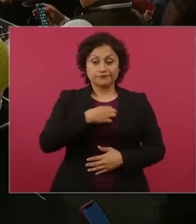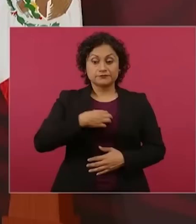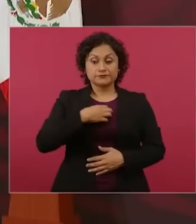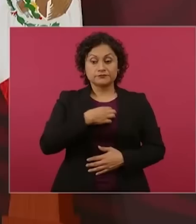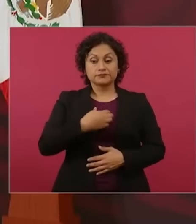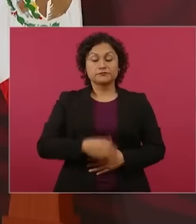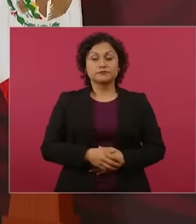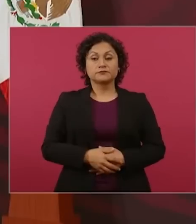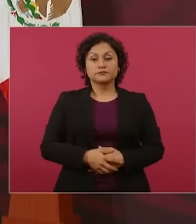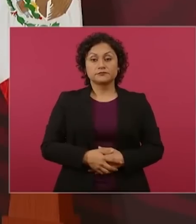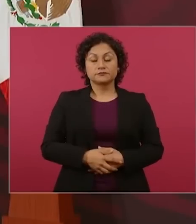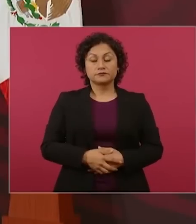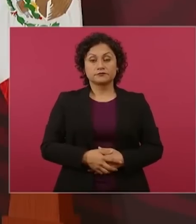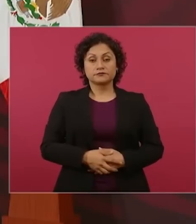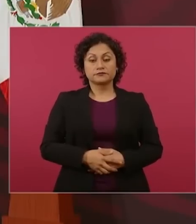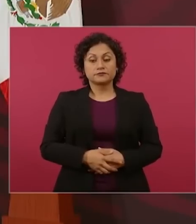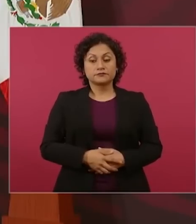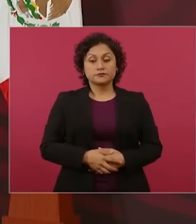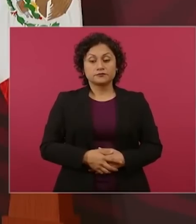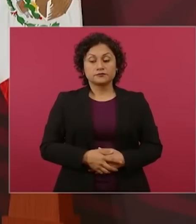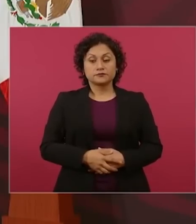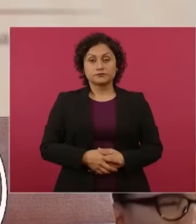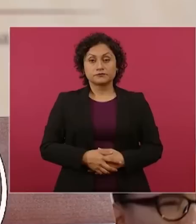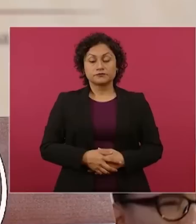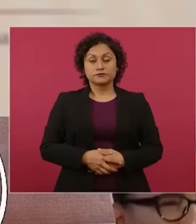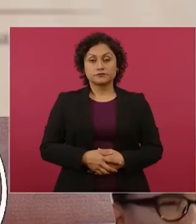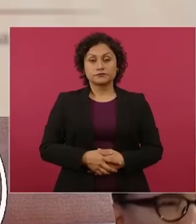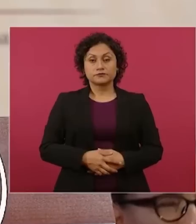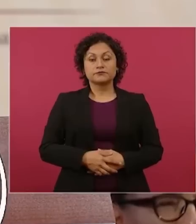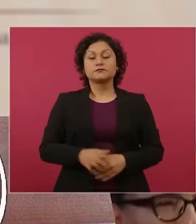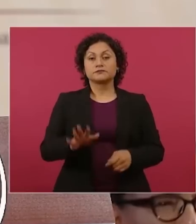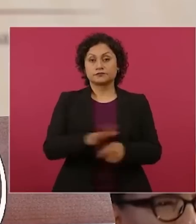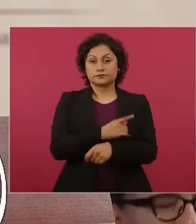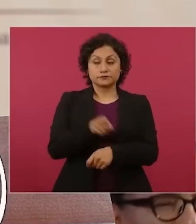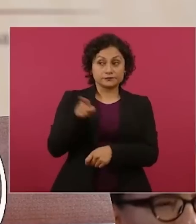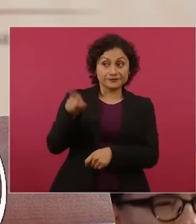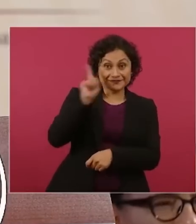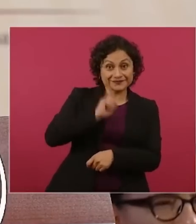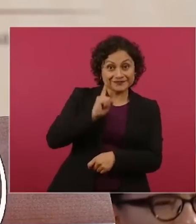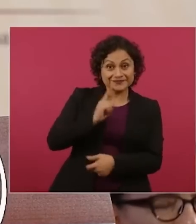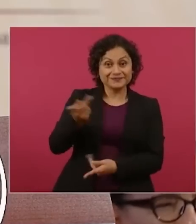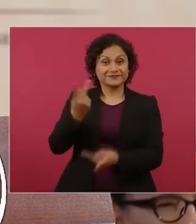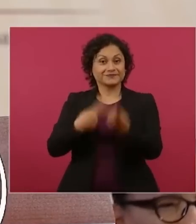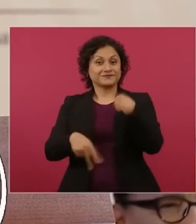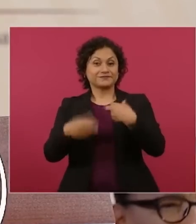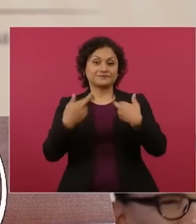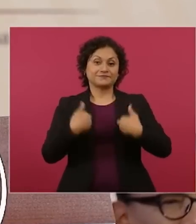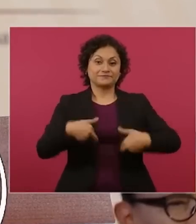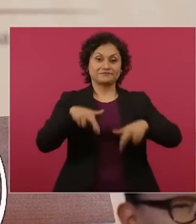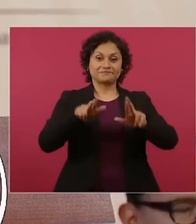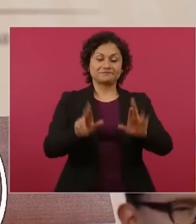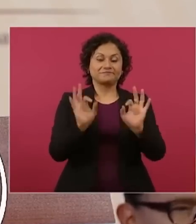porque vamos a estar bien representados.